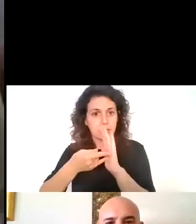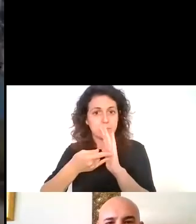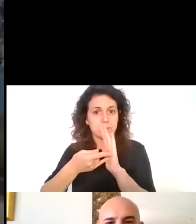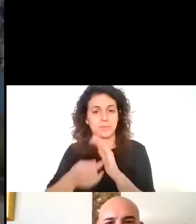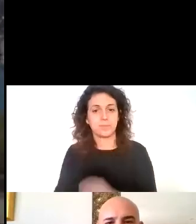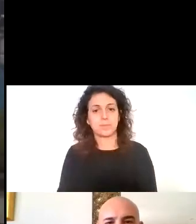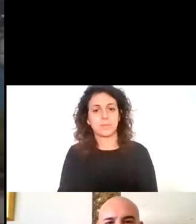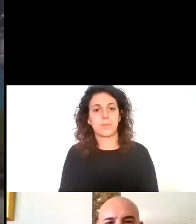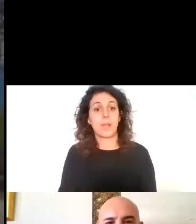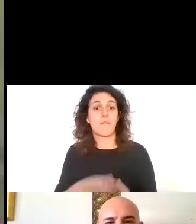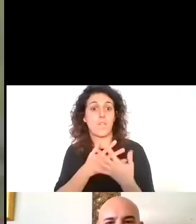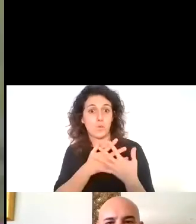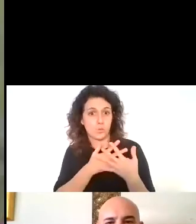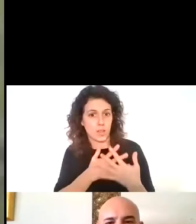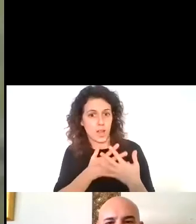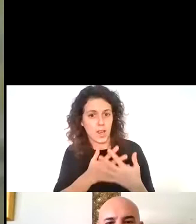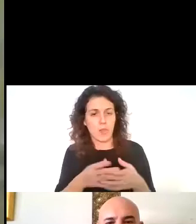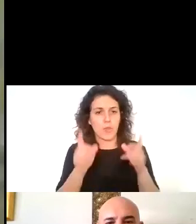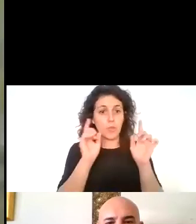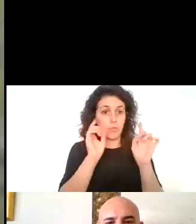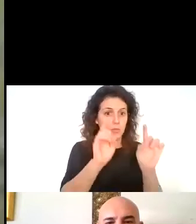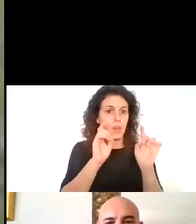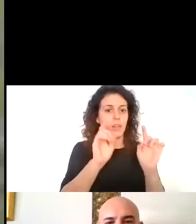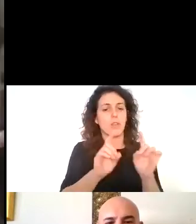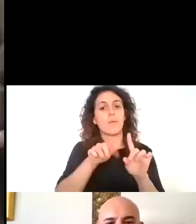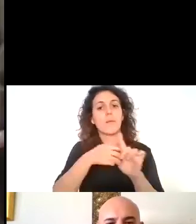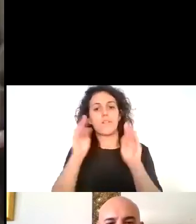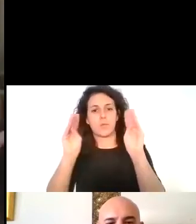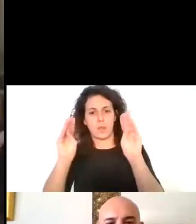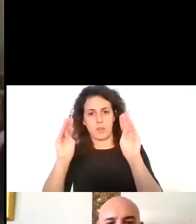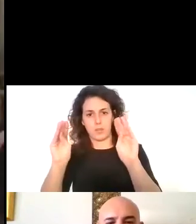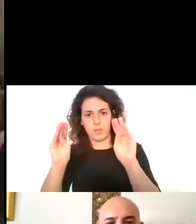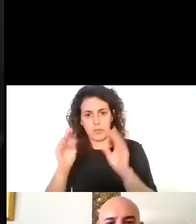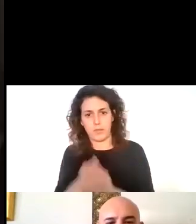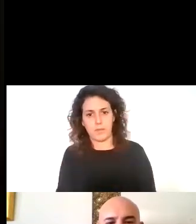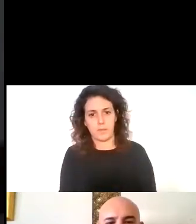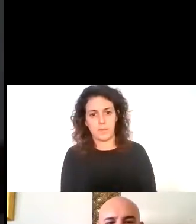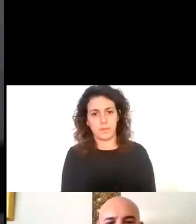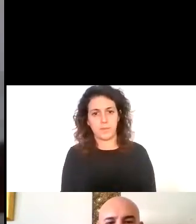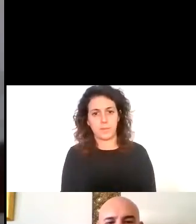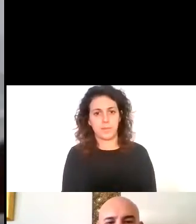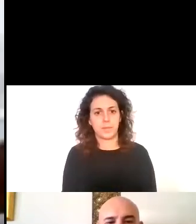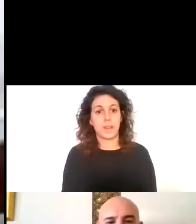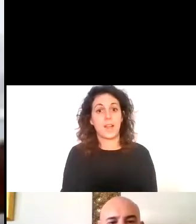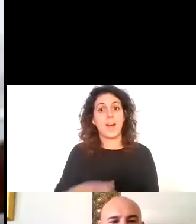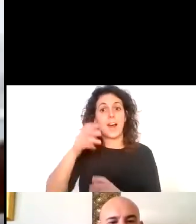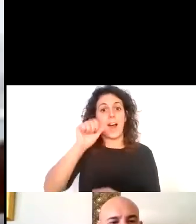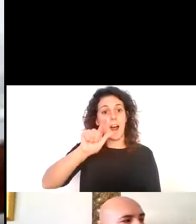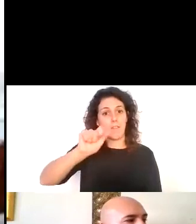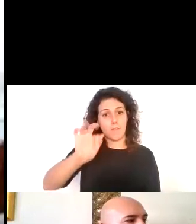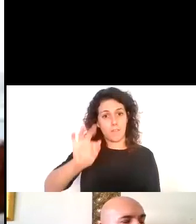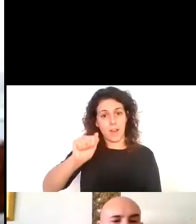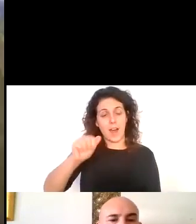el voluntariado, la educación y la formación. En el Alfaz del Pi, 2020